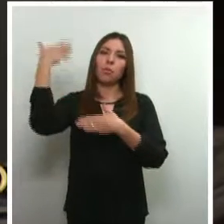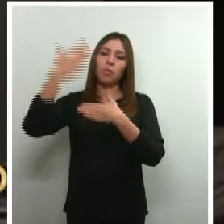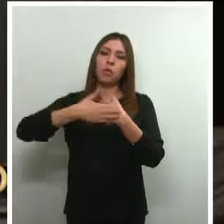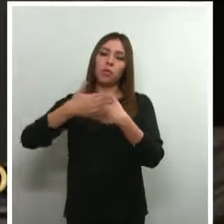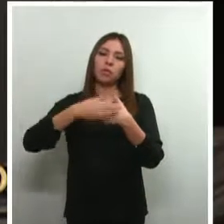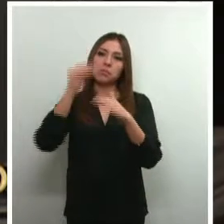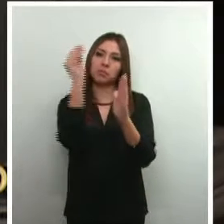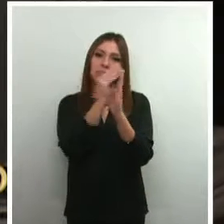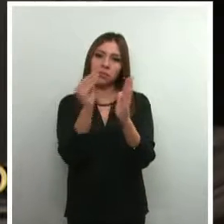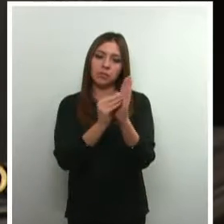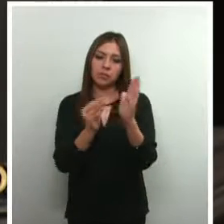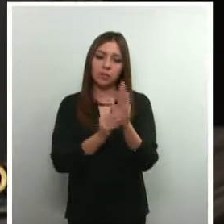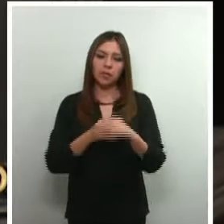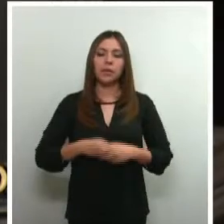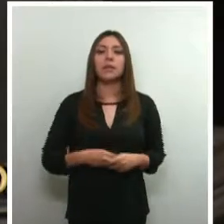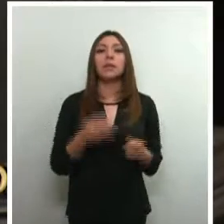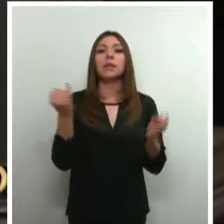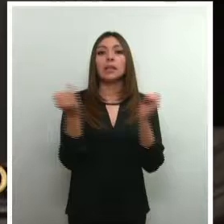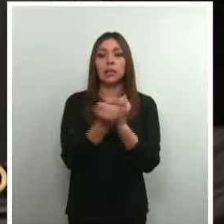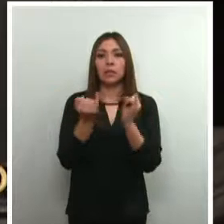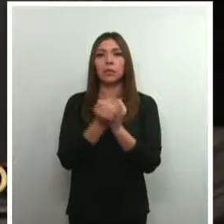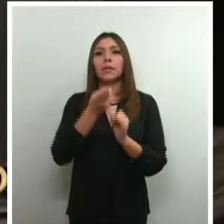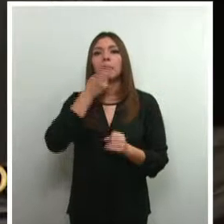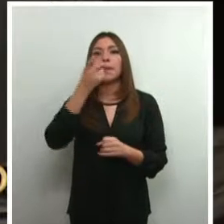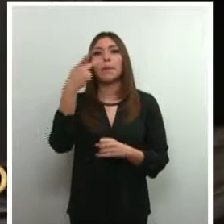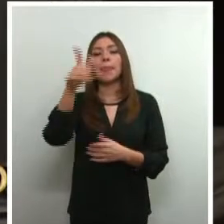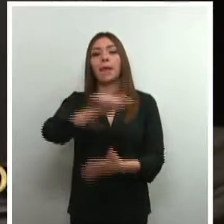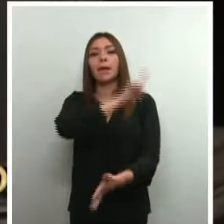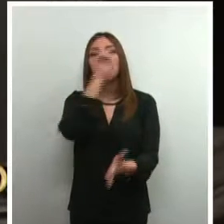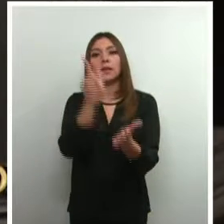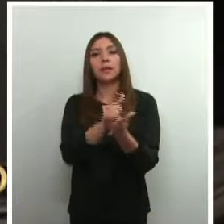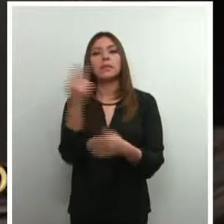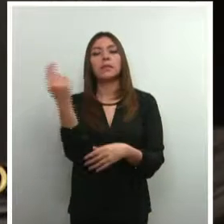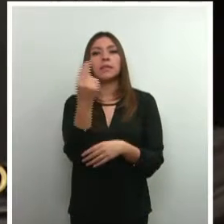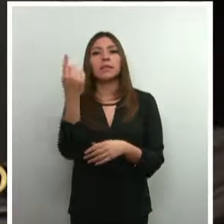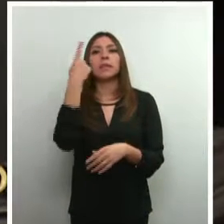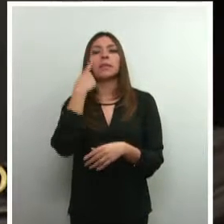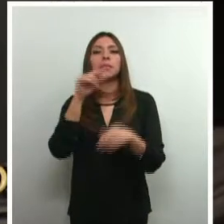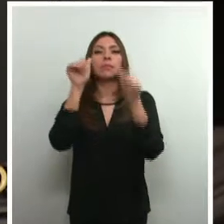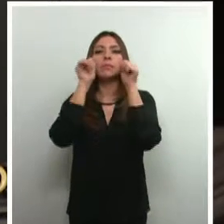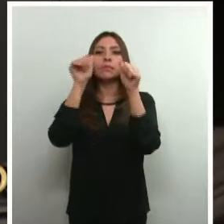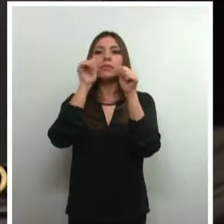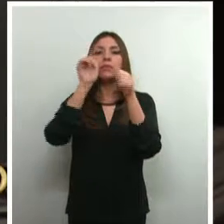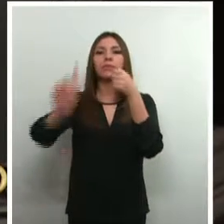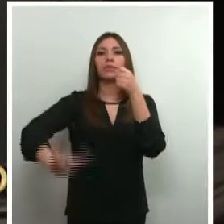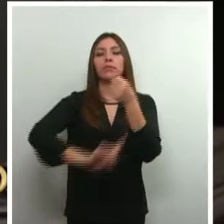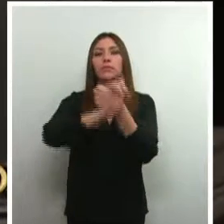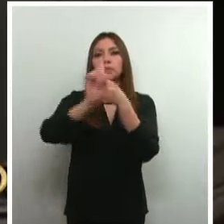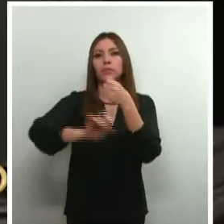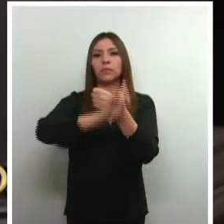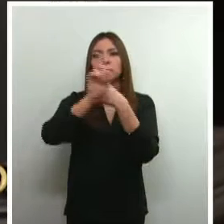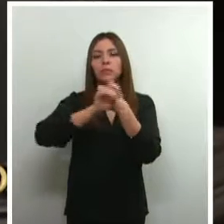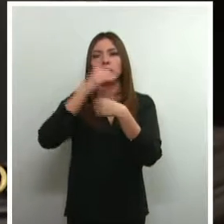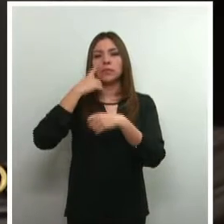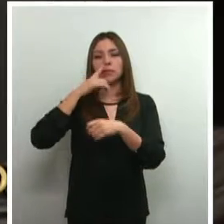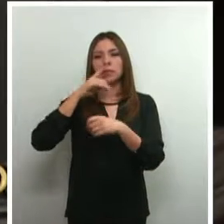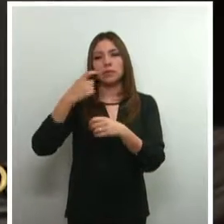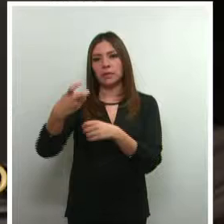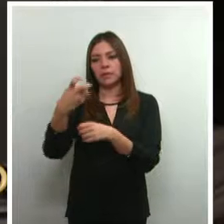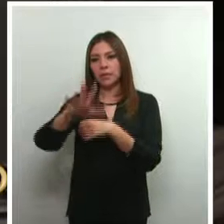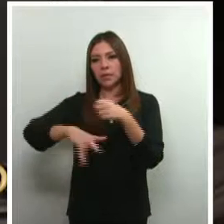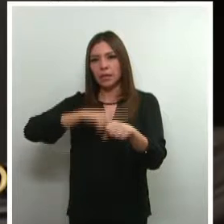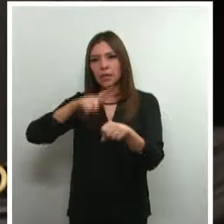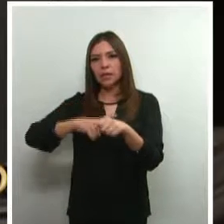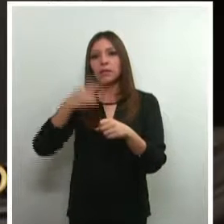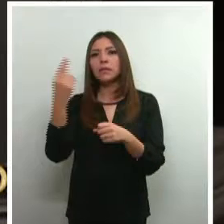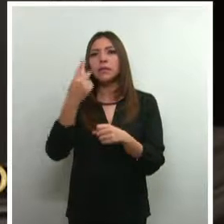generarse. Prevé también que las leyes secundarias establecerán medidas para atender riesgos sanitarios y generar los